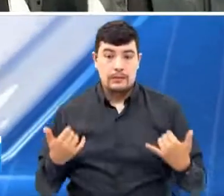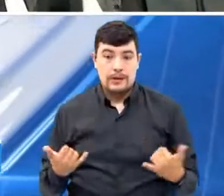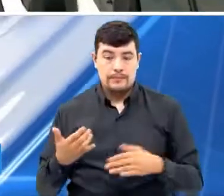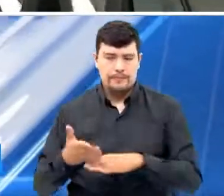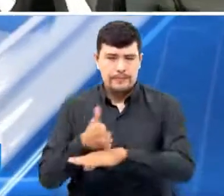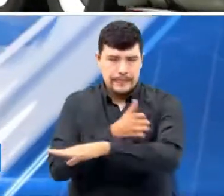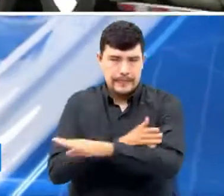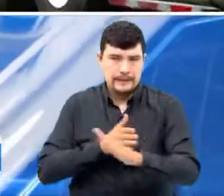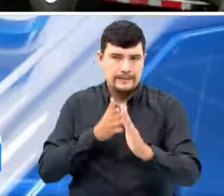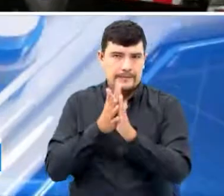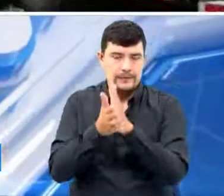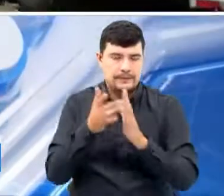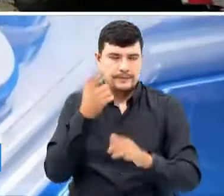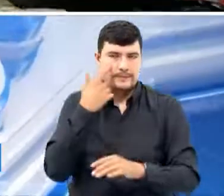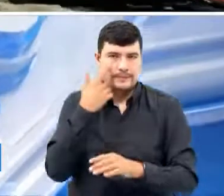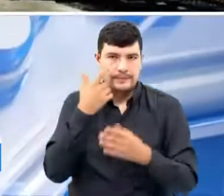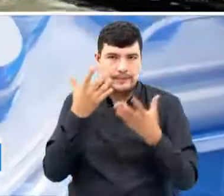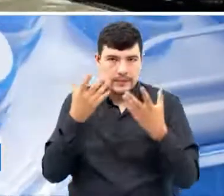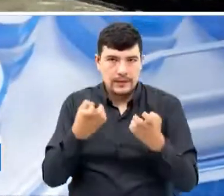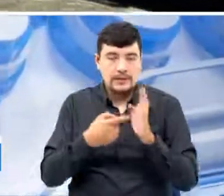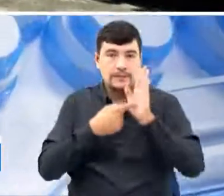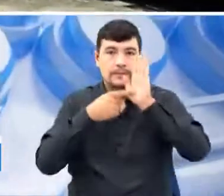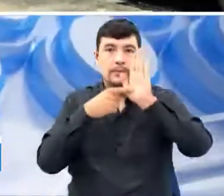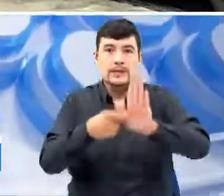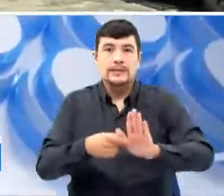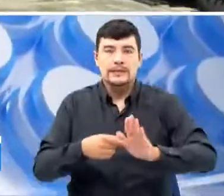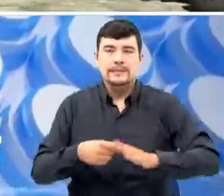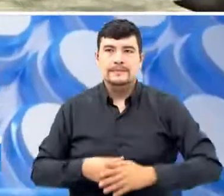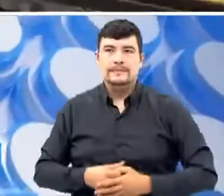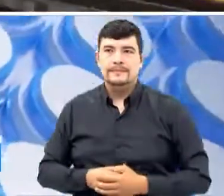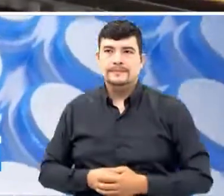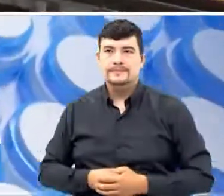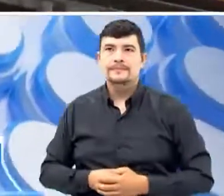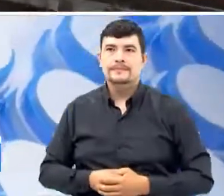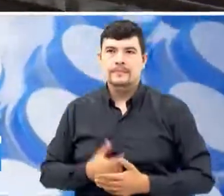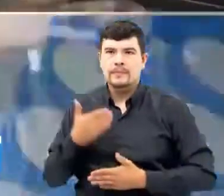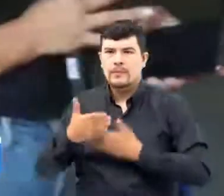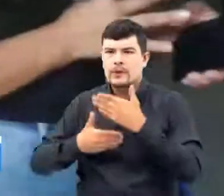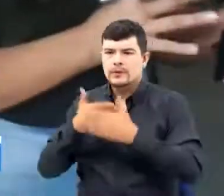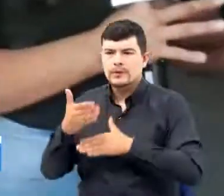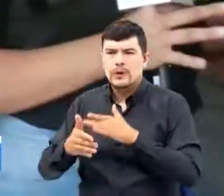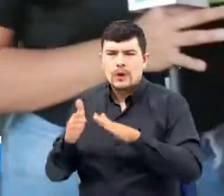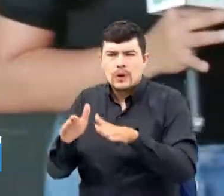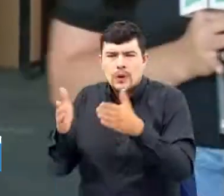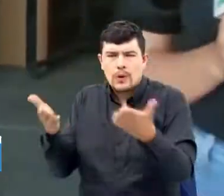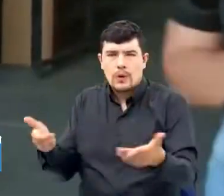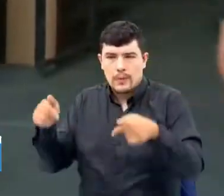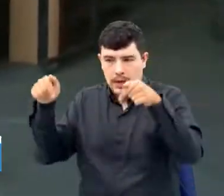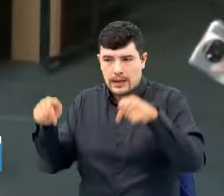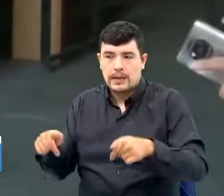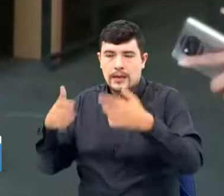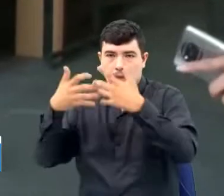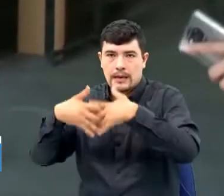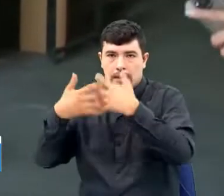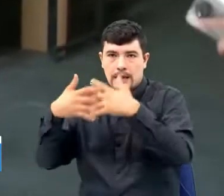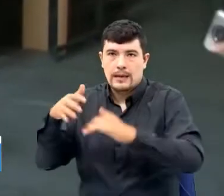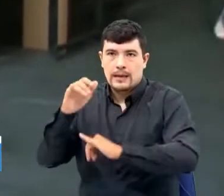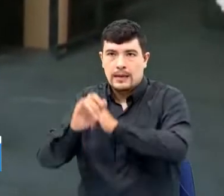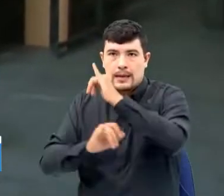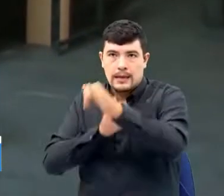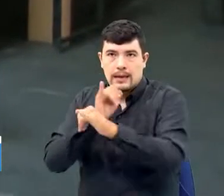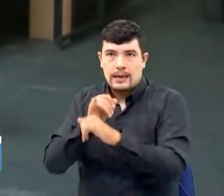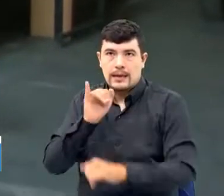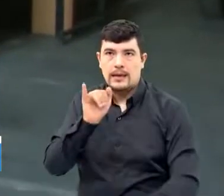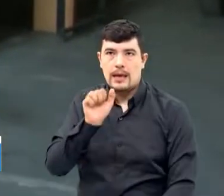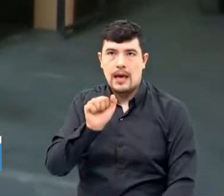ampliando toda esta información, quiero mostrarles a ustedes un poco cómo es ese proceso aquí en esta agencia de aduanas. En estos momentos hay